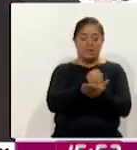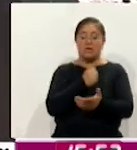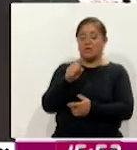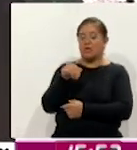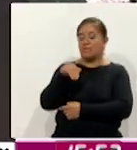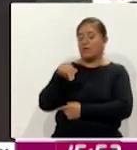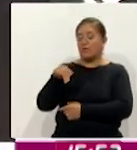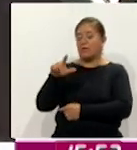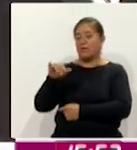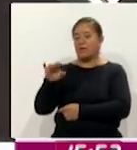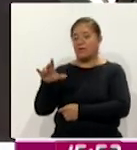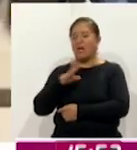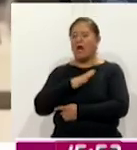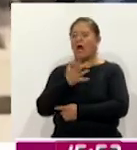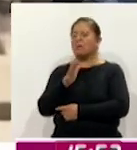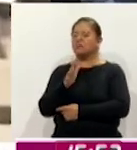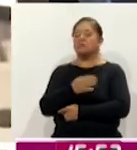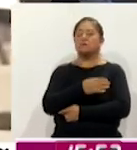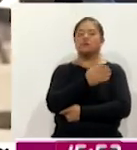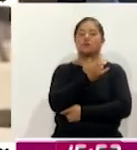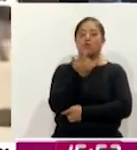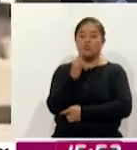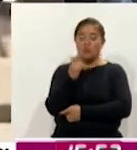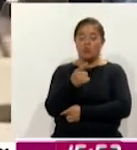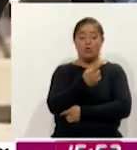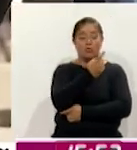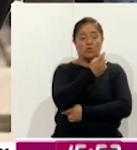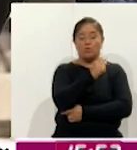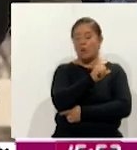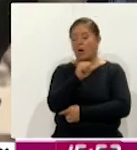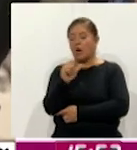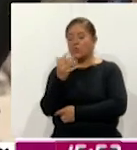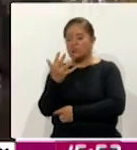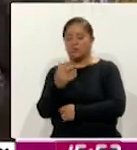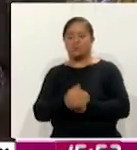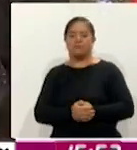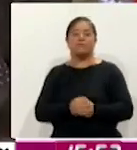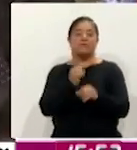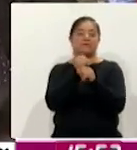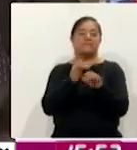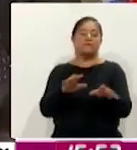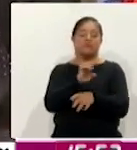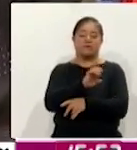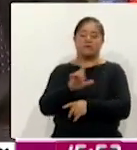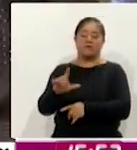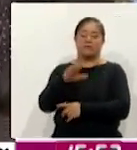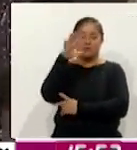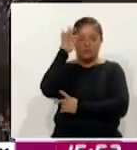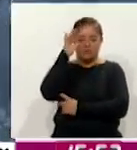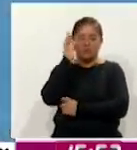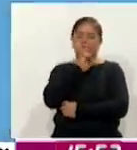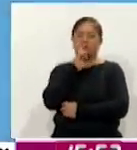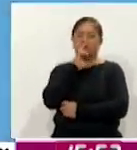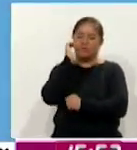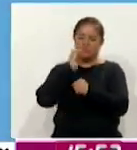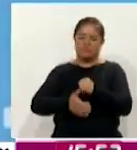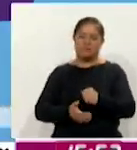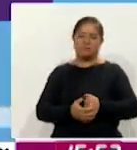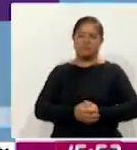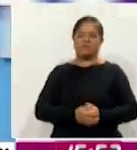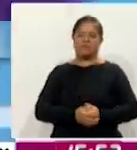prevé será entre el 1 y 5 de julio del año en curso. Con información de Edith López, Corazit Noticias.